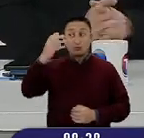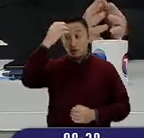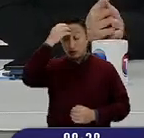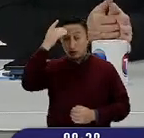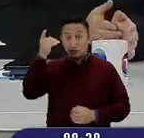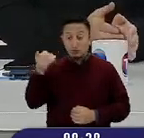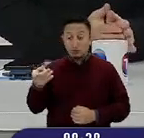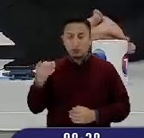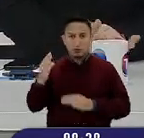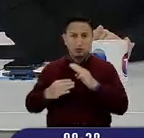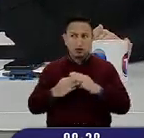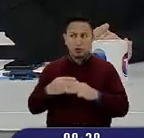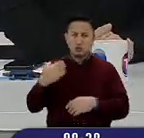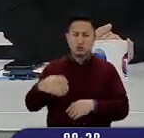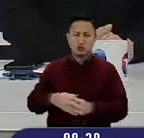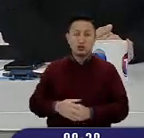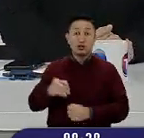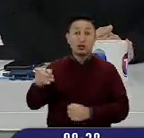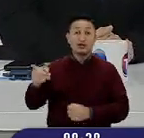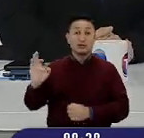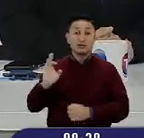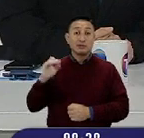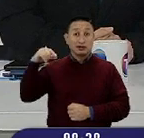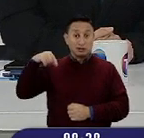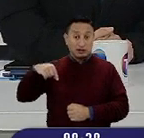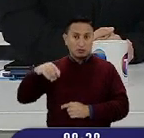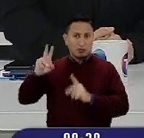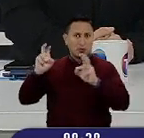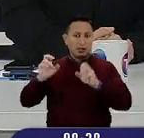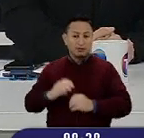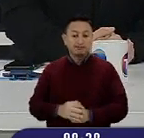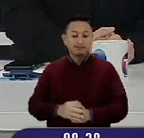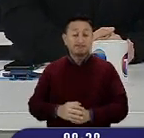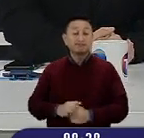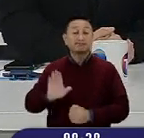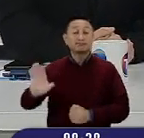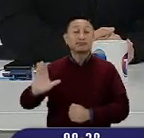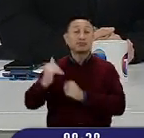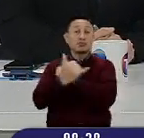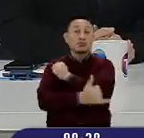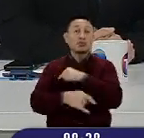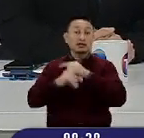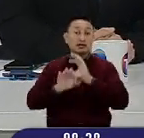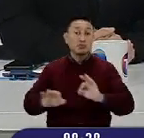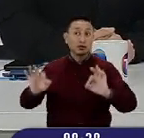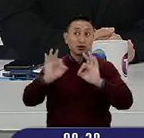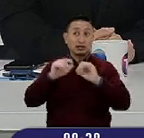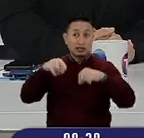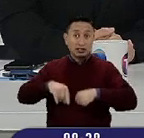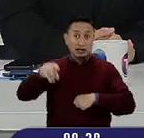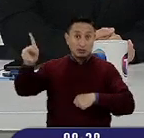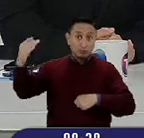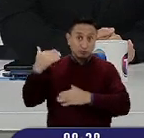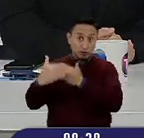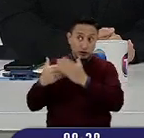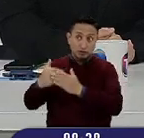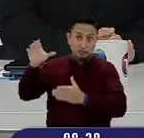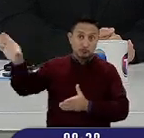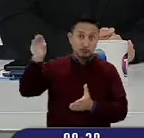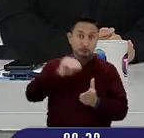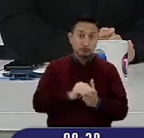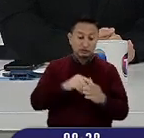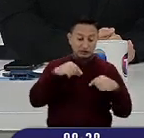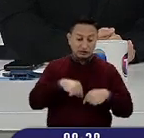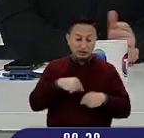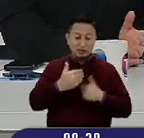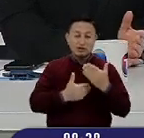a escala mundial para especialistas en este tema. El país sería importante implementar aquellos procesos que permitan alcanzar